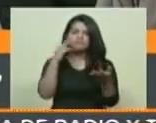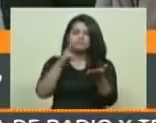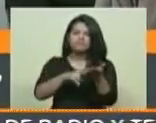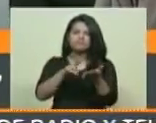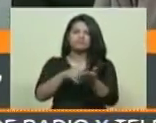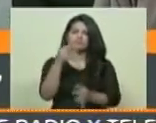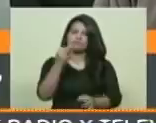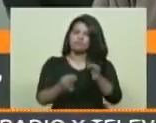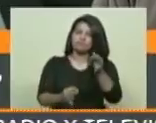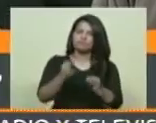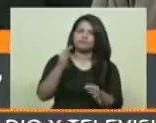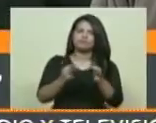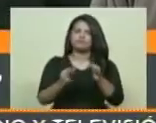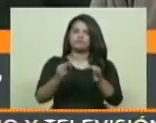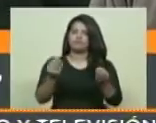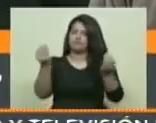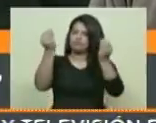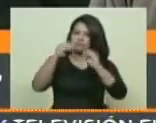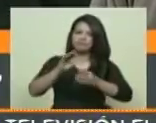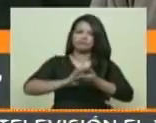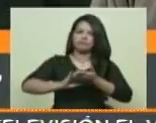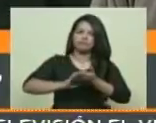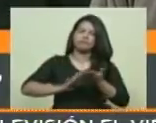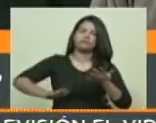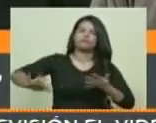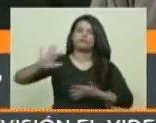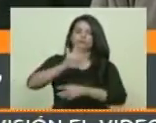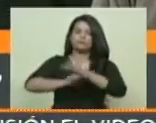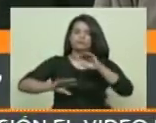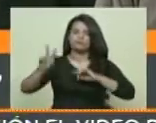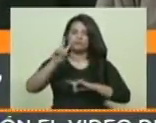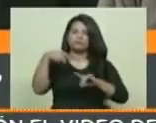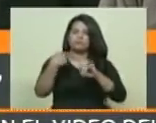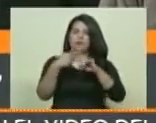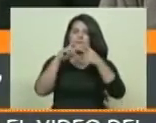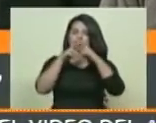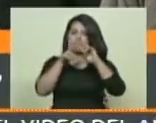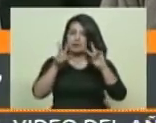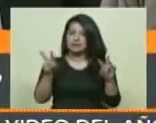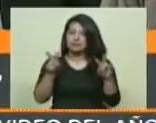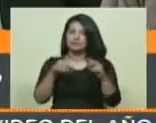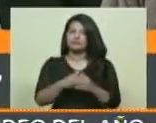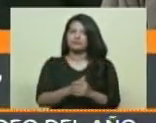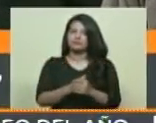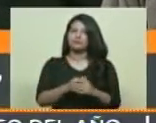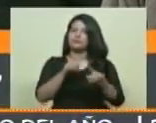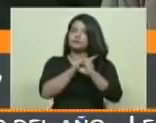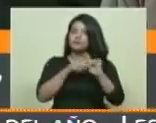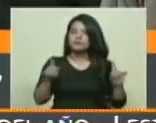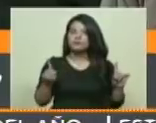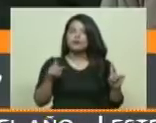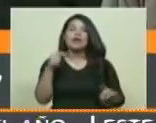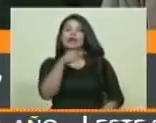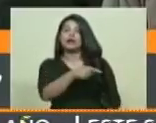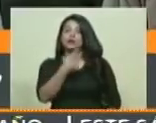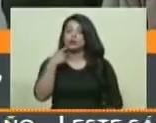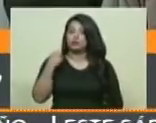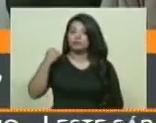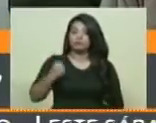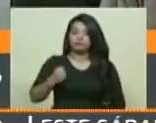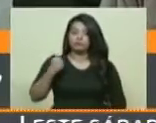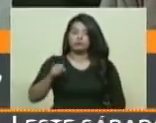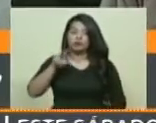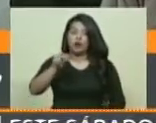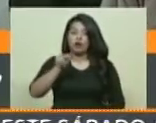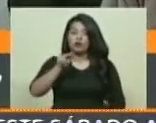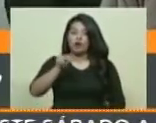justicia, la reconciliación nacional y la paz. Sin embargo, y a pesar de la negativa de los sectores